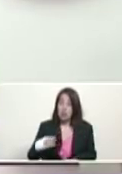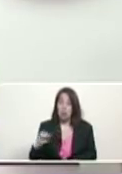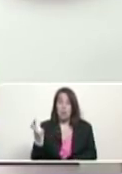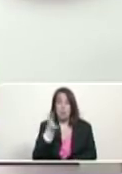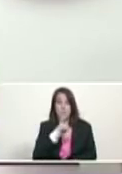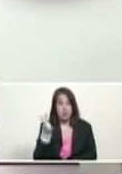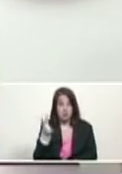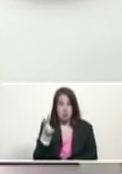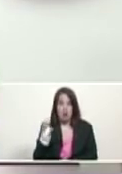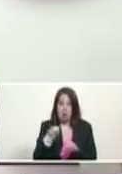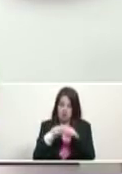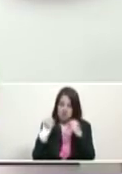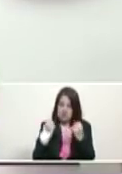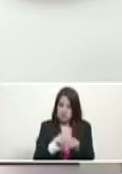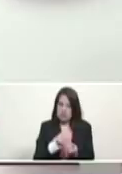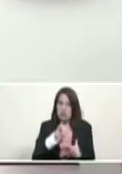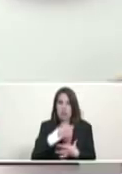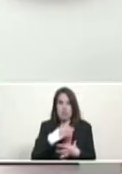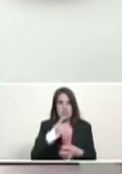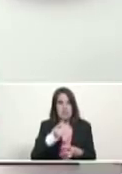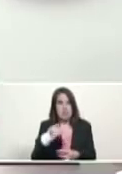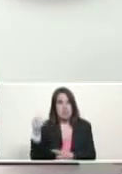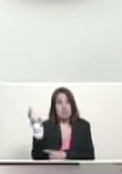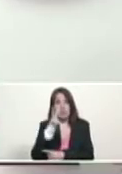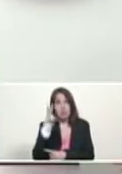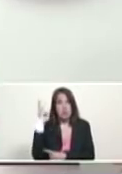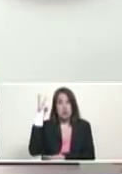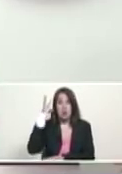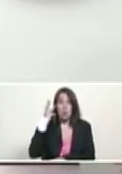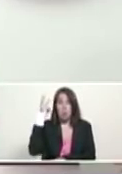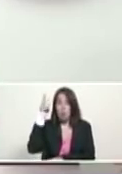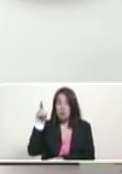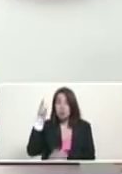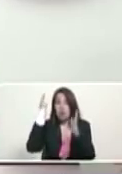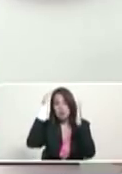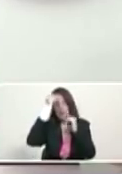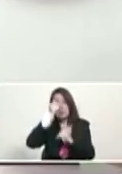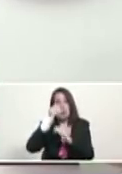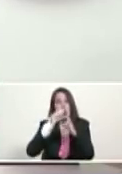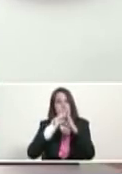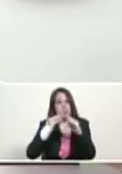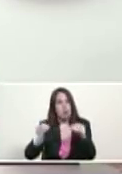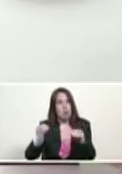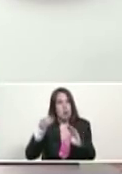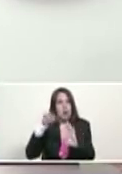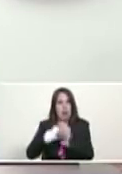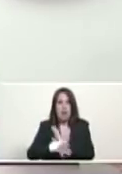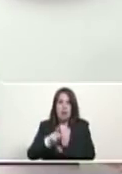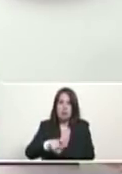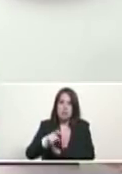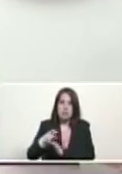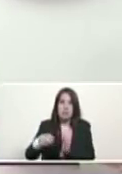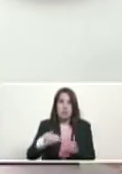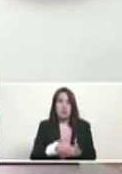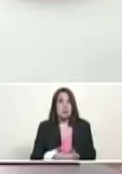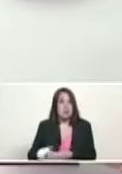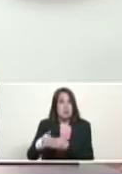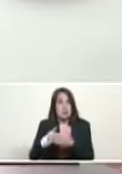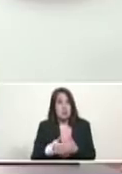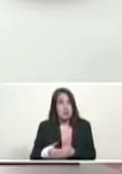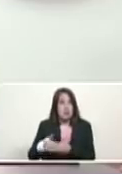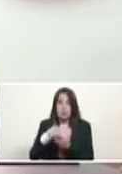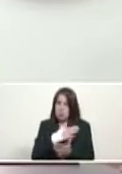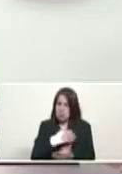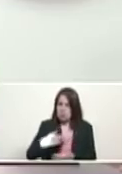una oficina de intereses de Venezuela en Washington para atender todos nuestros asuntos en los Estados Unidos. Yo quiero